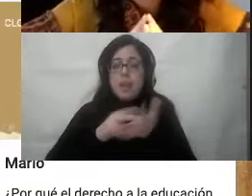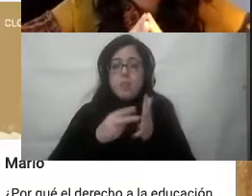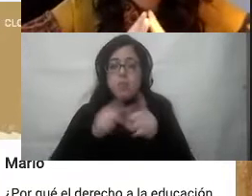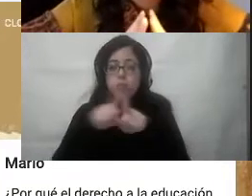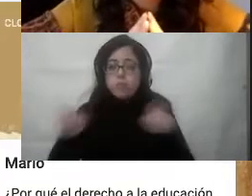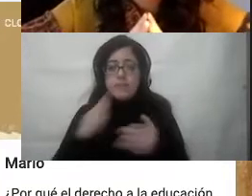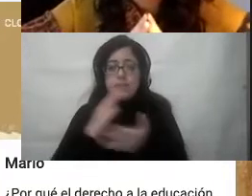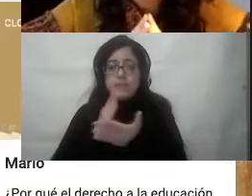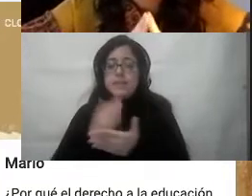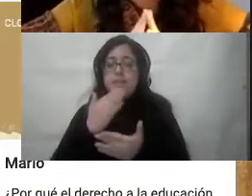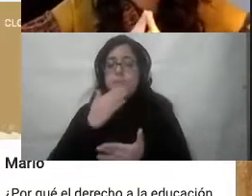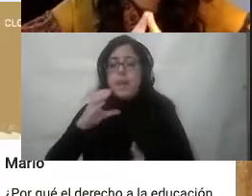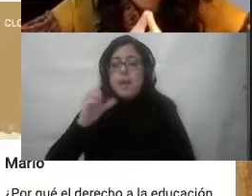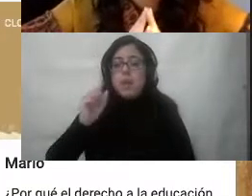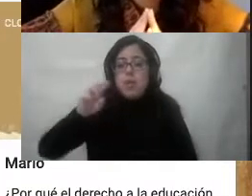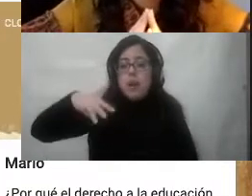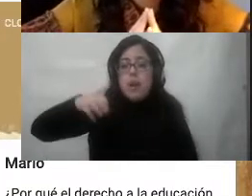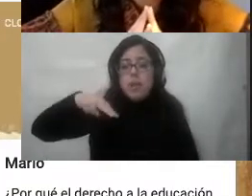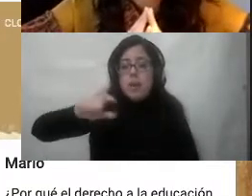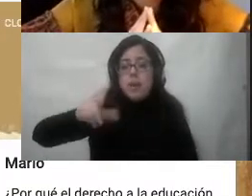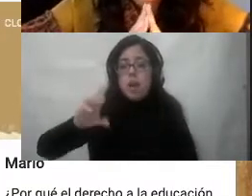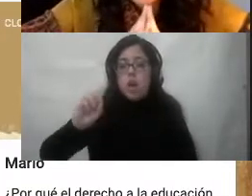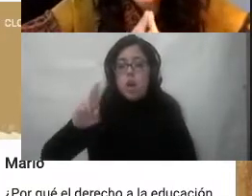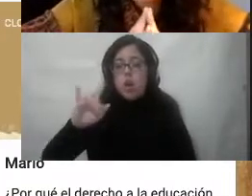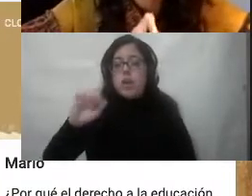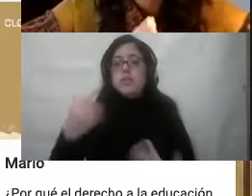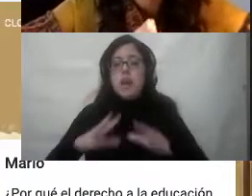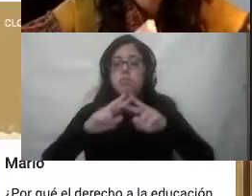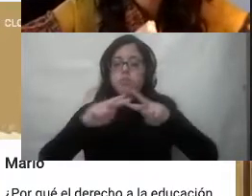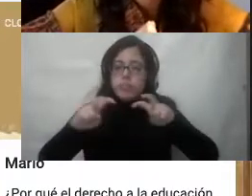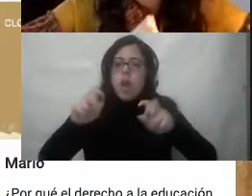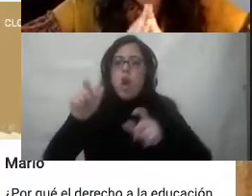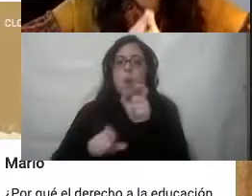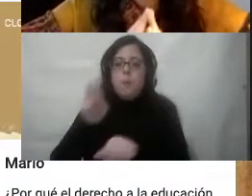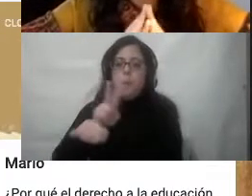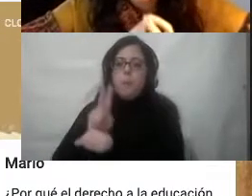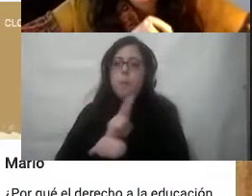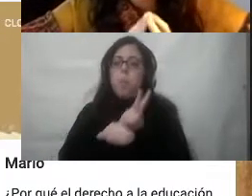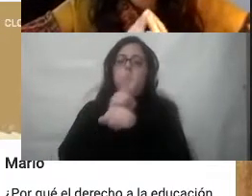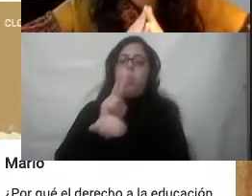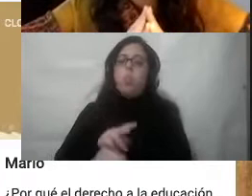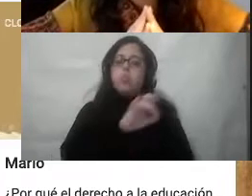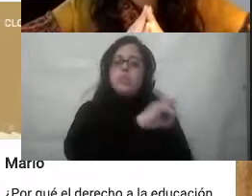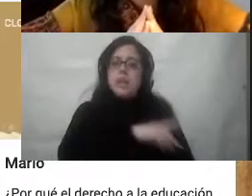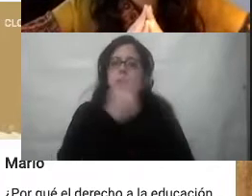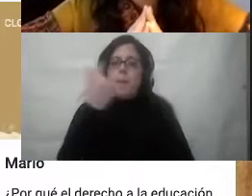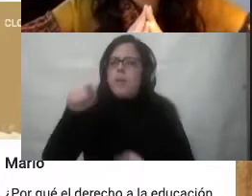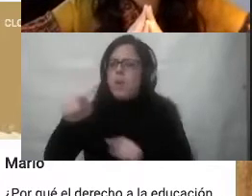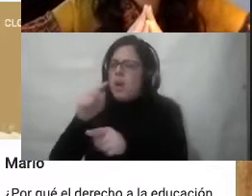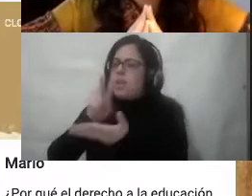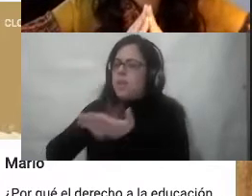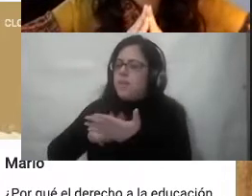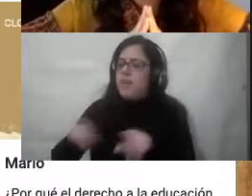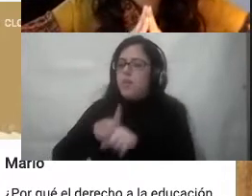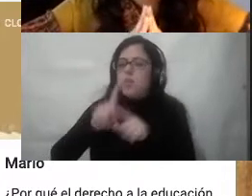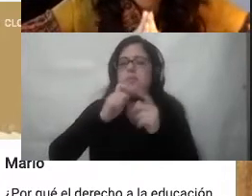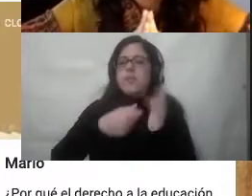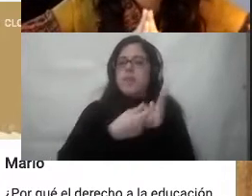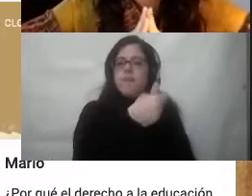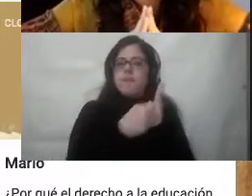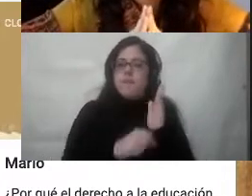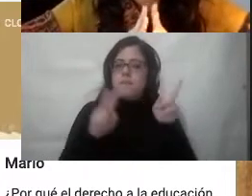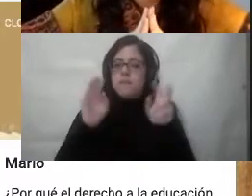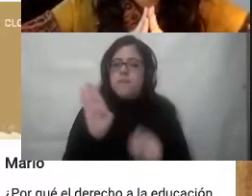con Carmen Gloria terminamos justo un estudio al respecto, con profesores chilenos, es que en realidad se mide en contenido